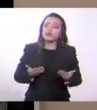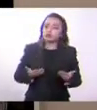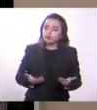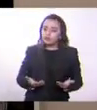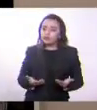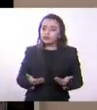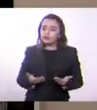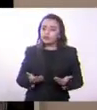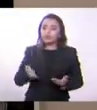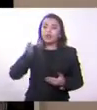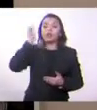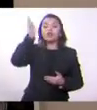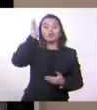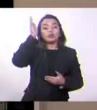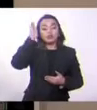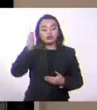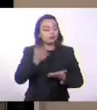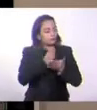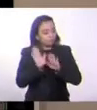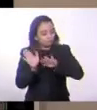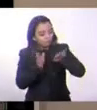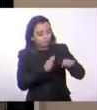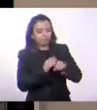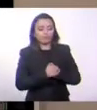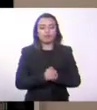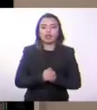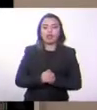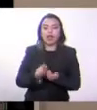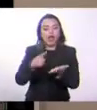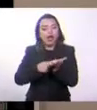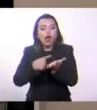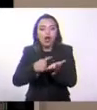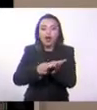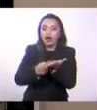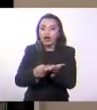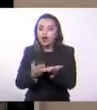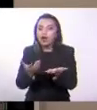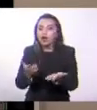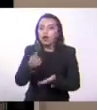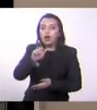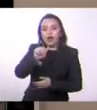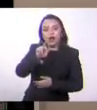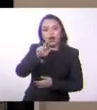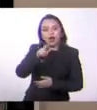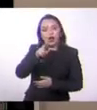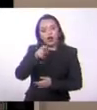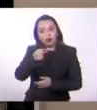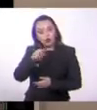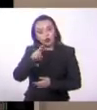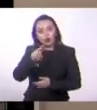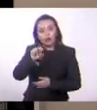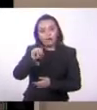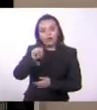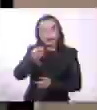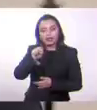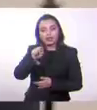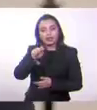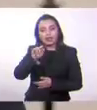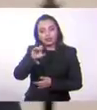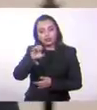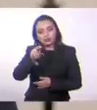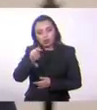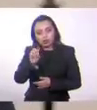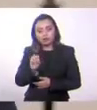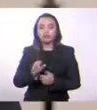que intentamos convencer a las personas que actúen de una forma o hagan ciertas cosas. La argumentación